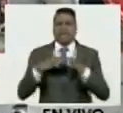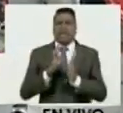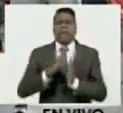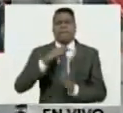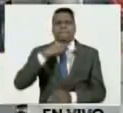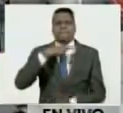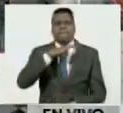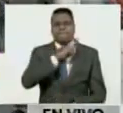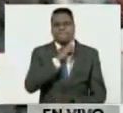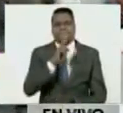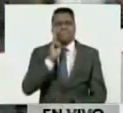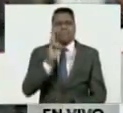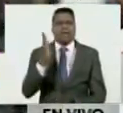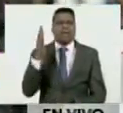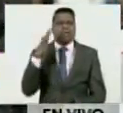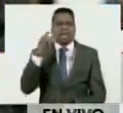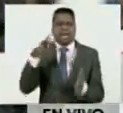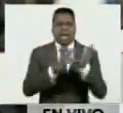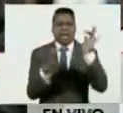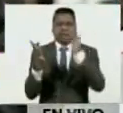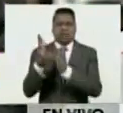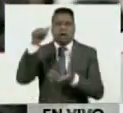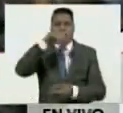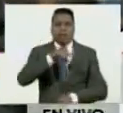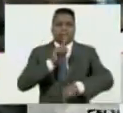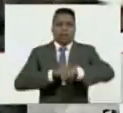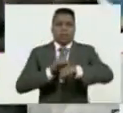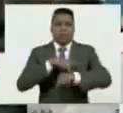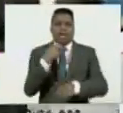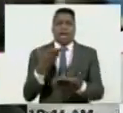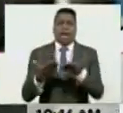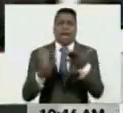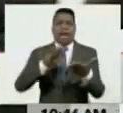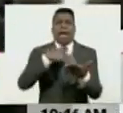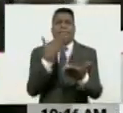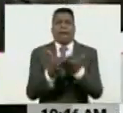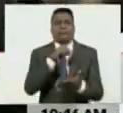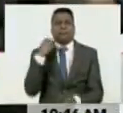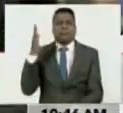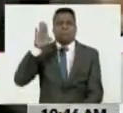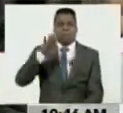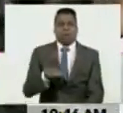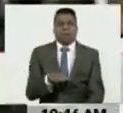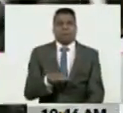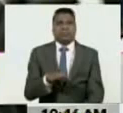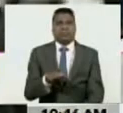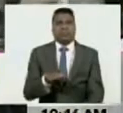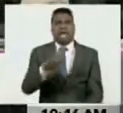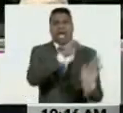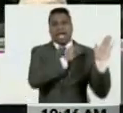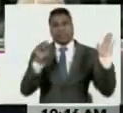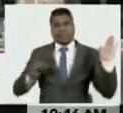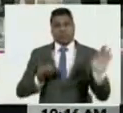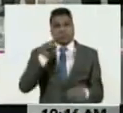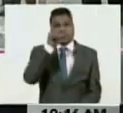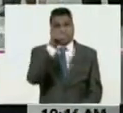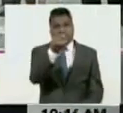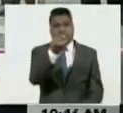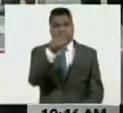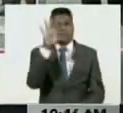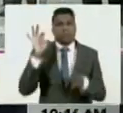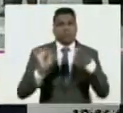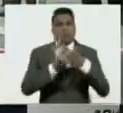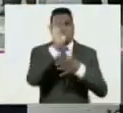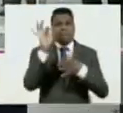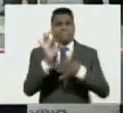por nosotros pecadores, ahora y en la hora de nuestra muerte. Amén. El Señor esté con ustedes.